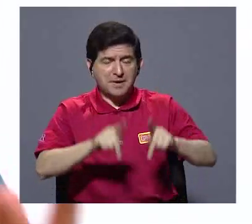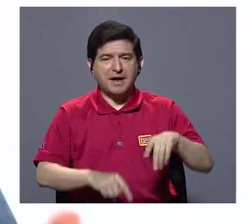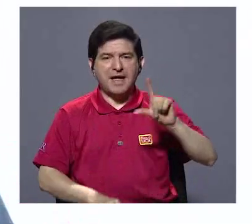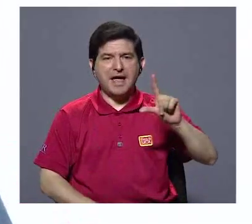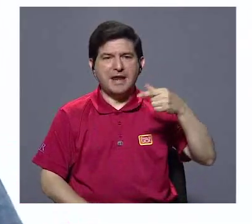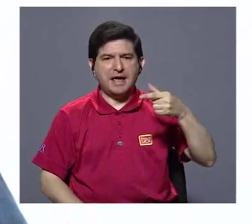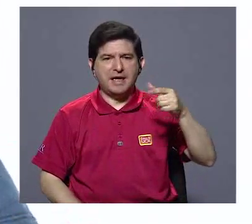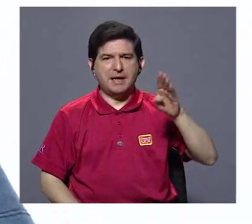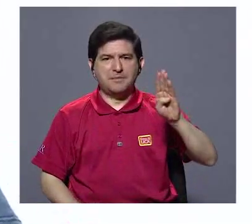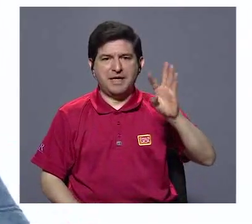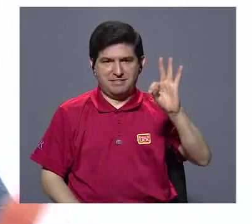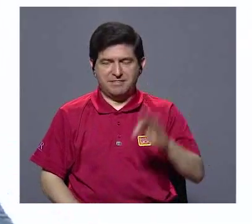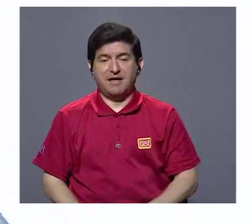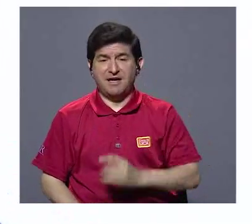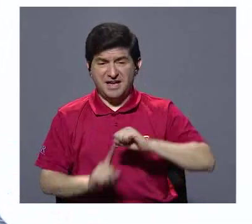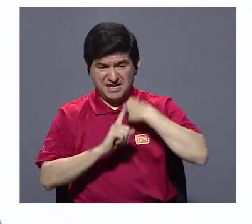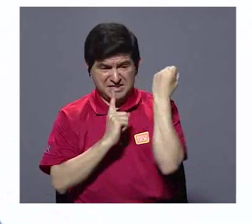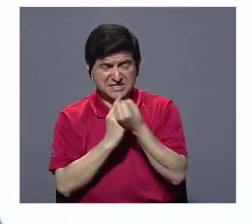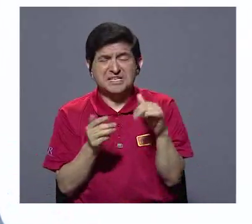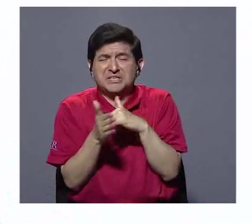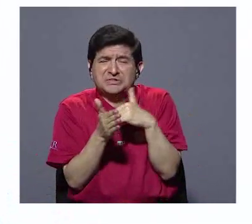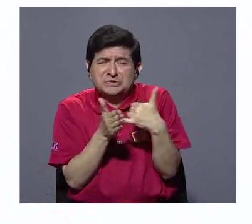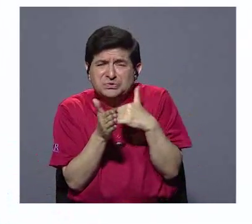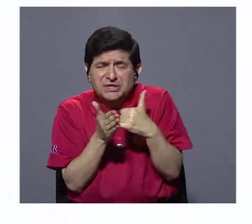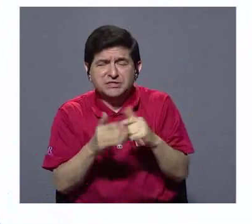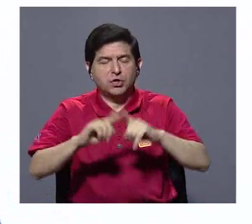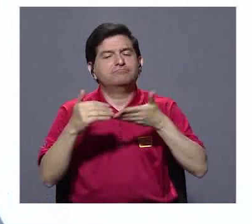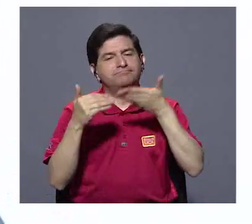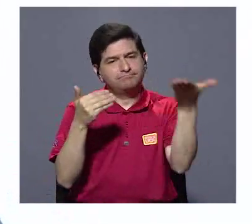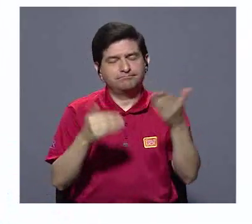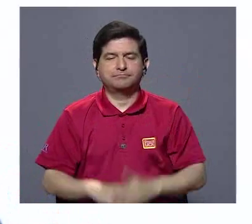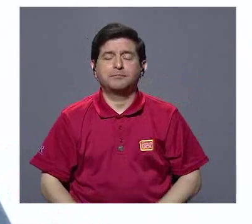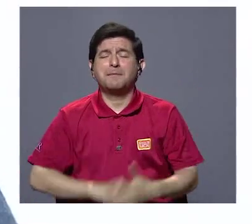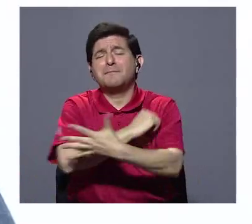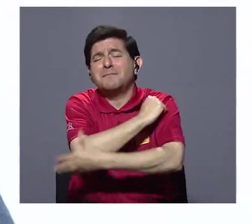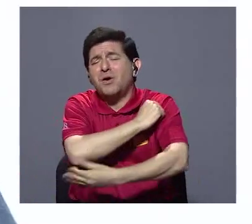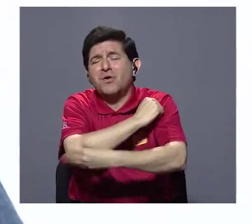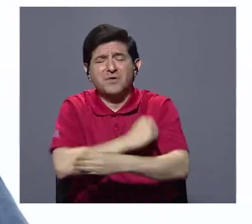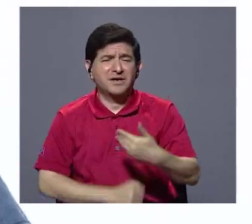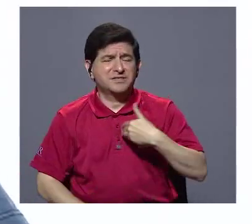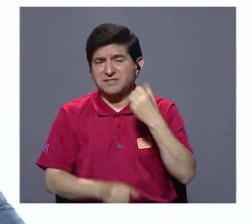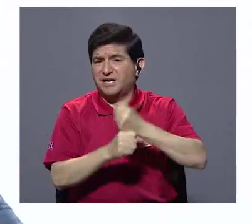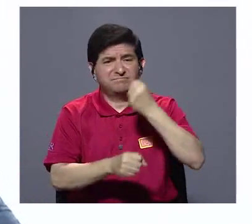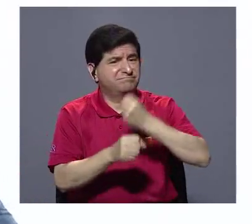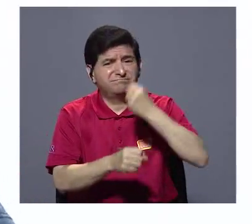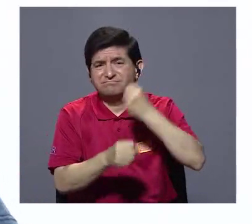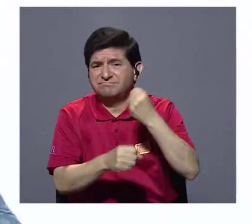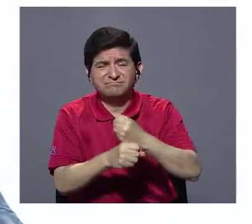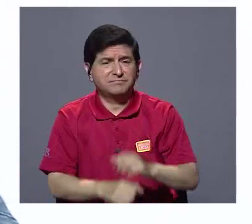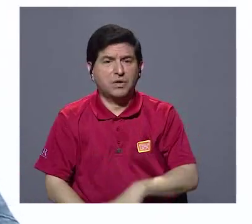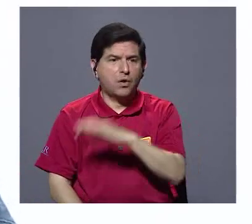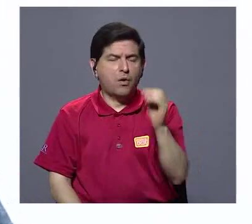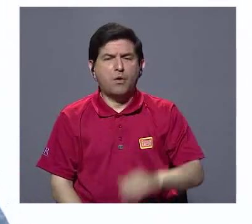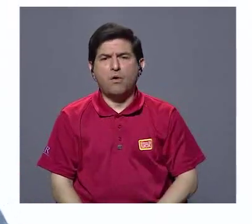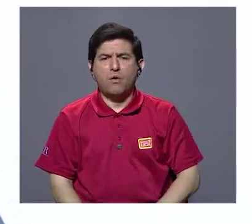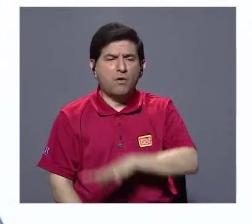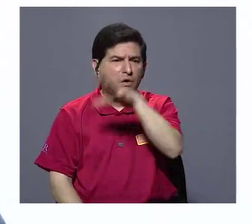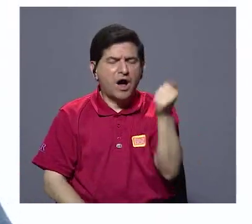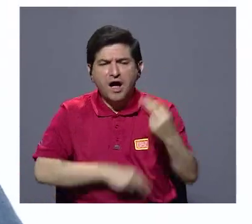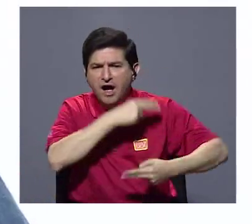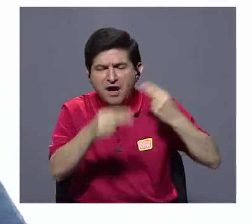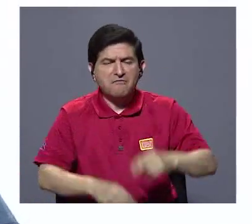Las personas LGBT estamos en condiciones de vulnerabilidad por muchos elementos, por la pobreza, porque no tenemos empleo, porque